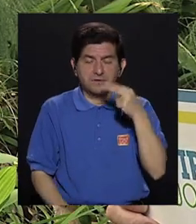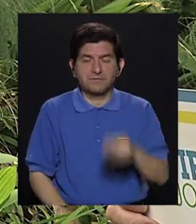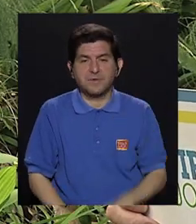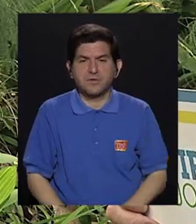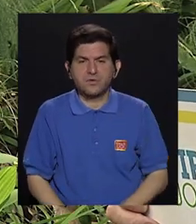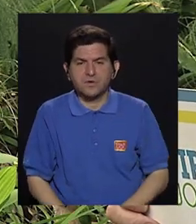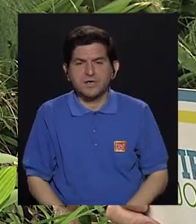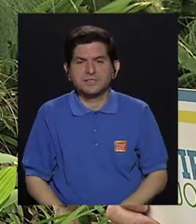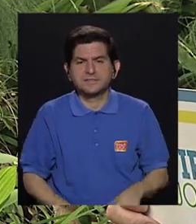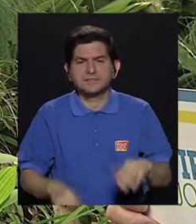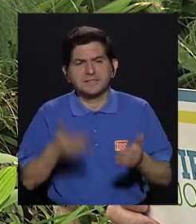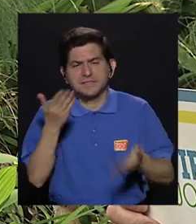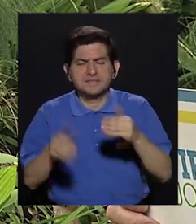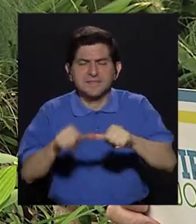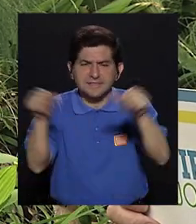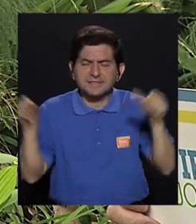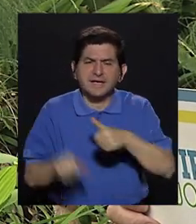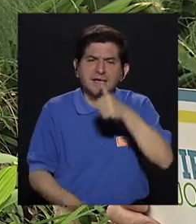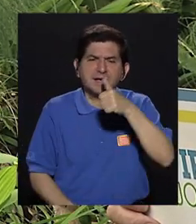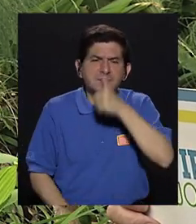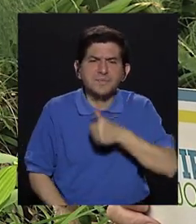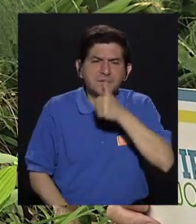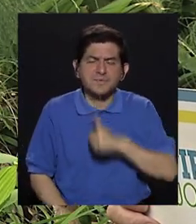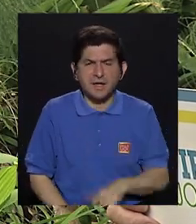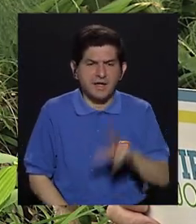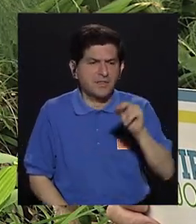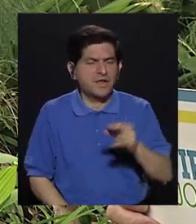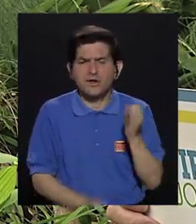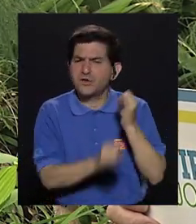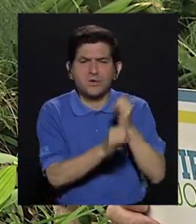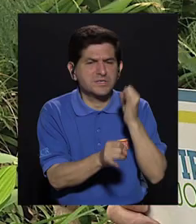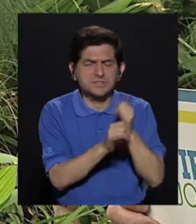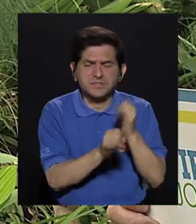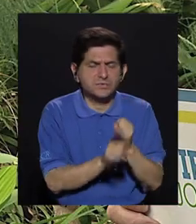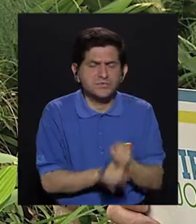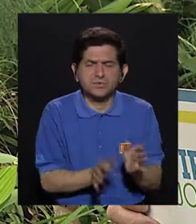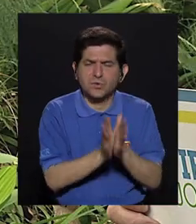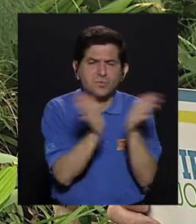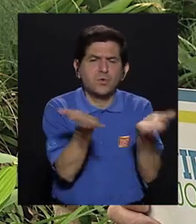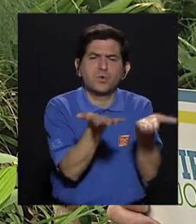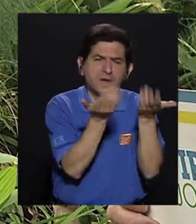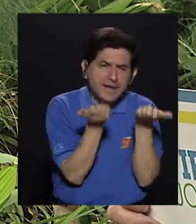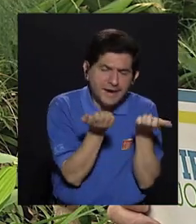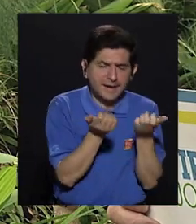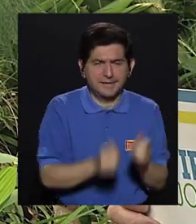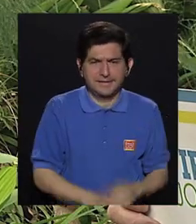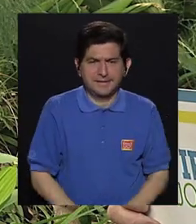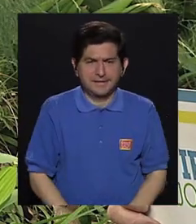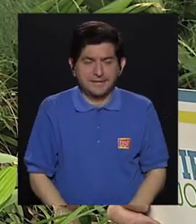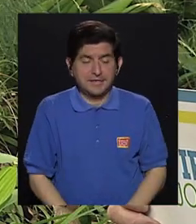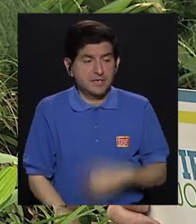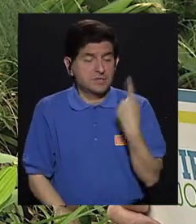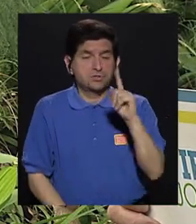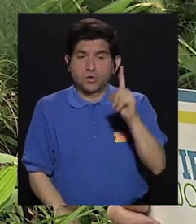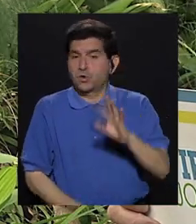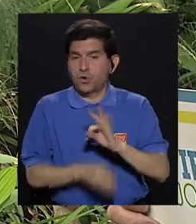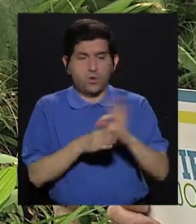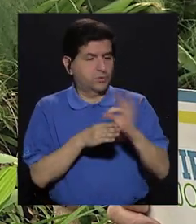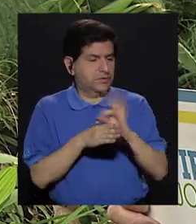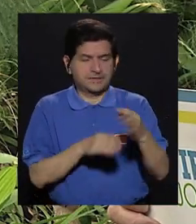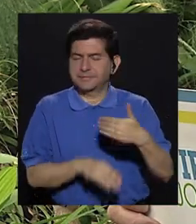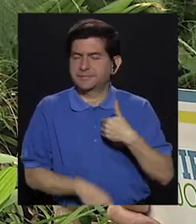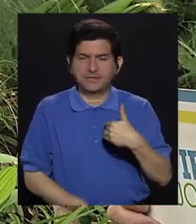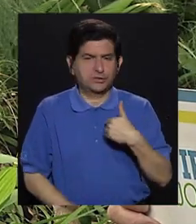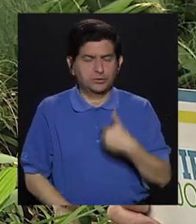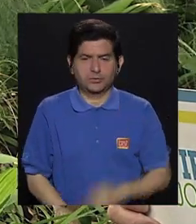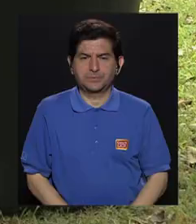usted quiere explorar la posibilidad de no tener que ir a una institución pública, pues básicamente solo existe un